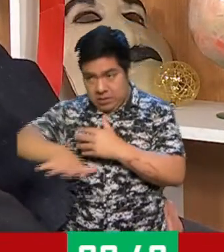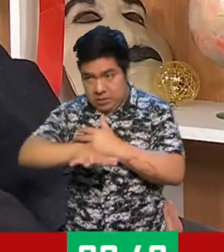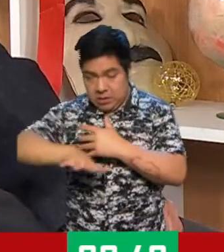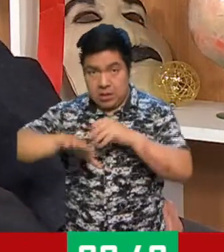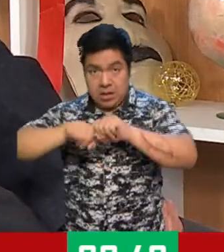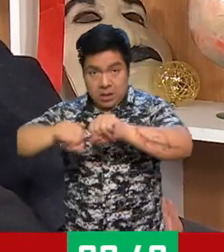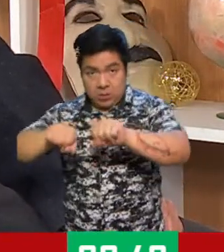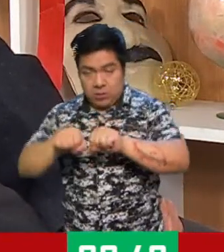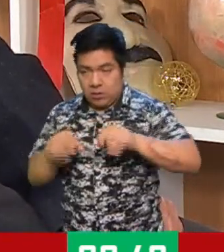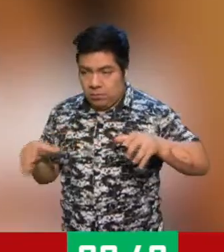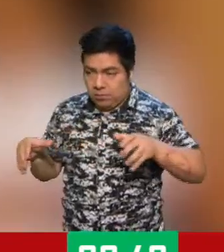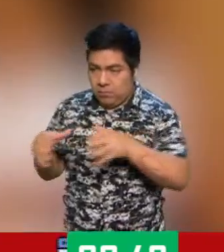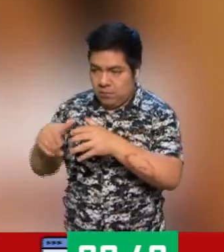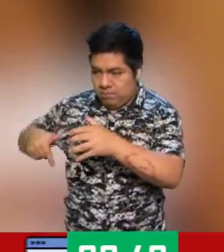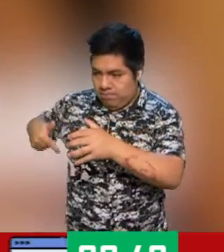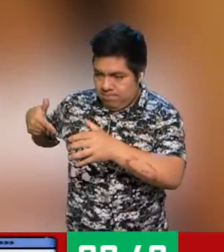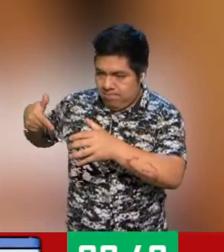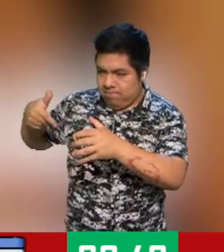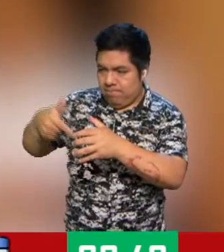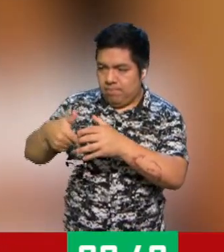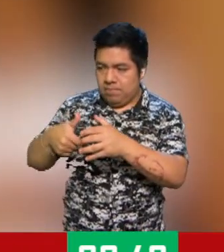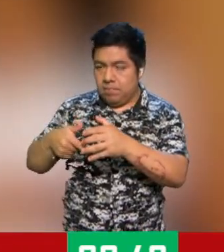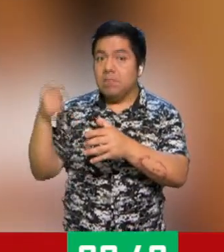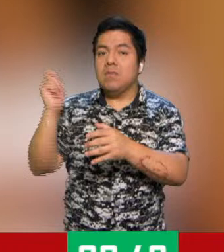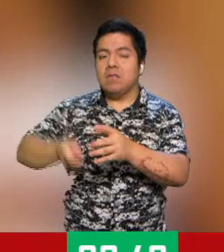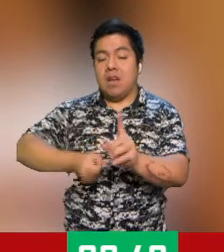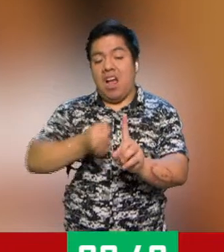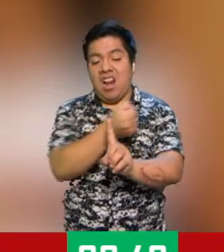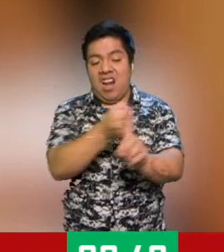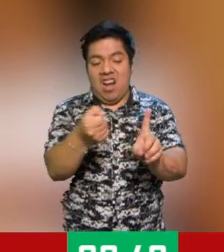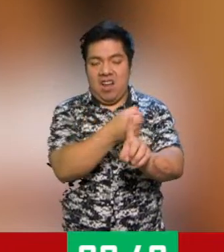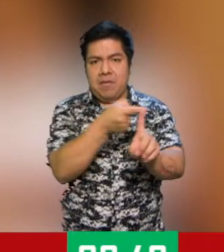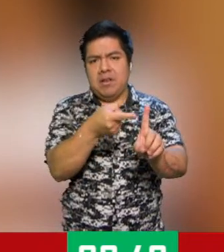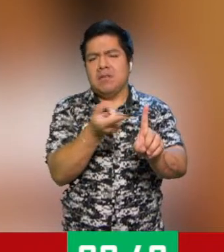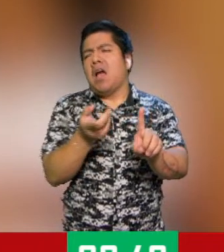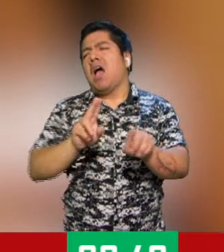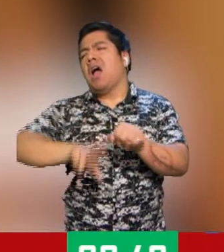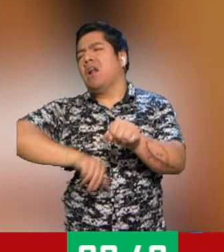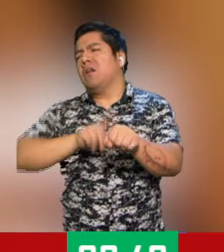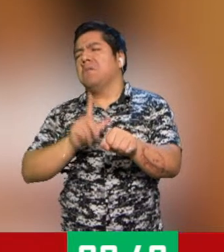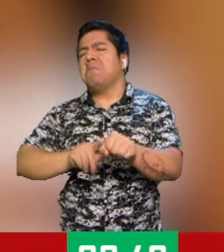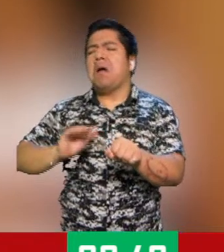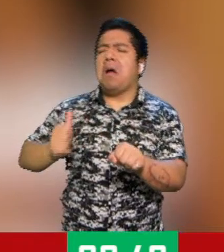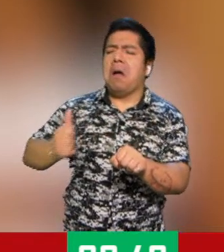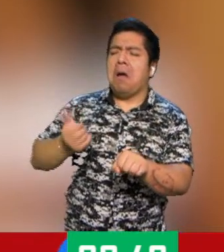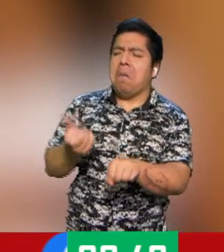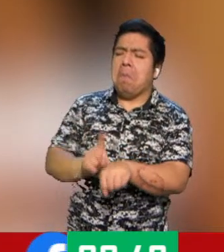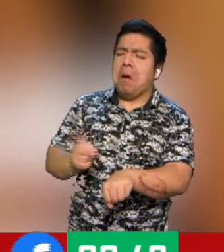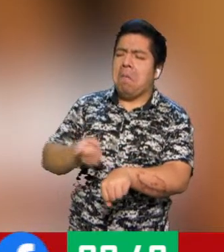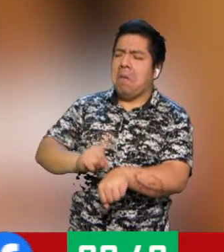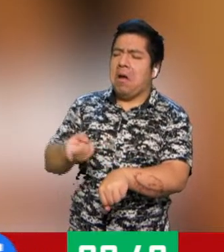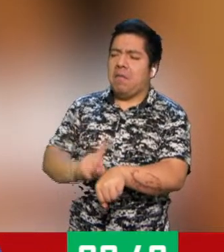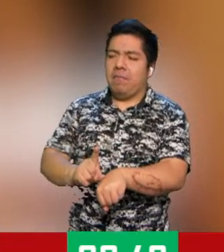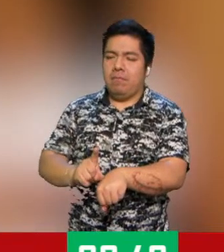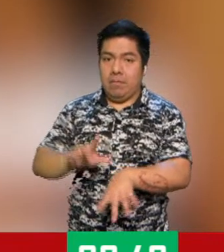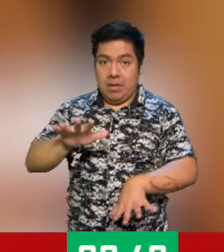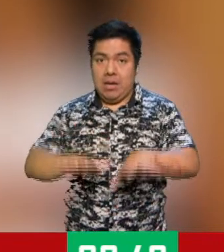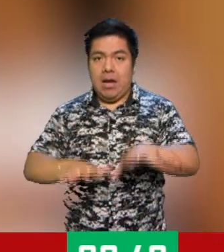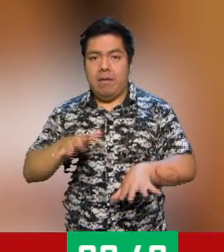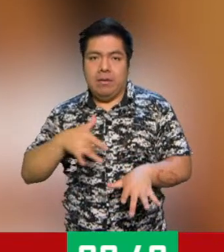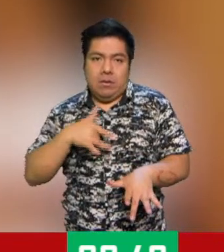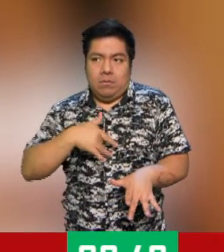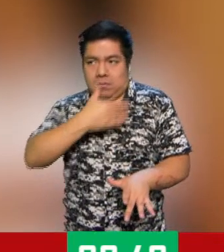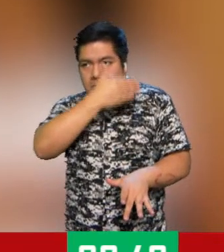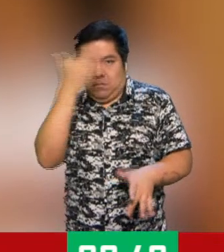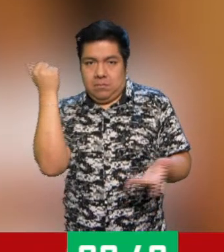sociedad donde la violencia es cotidiana y la practicamos de manera en ocasiones